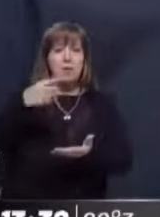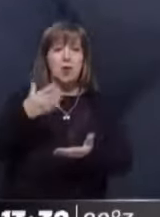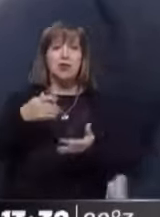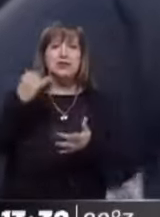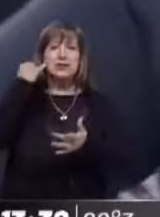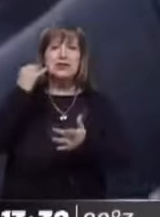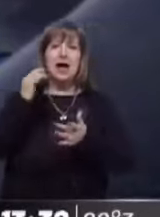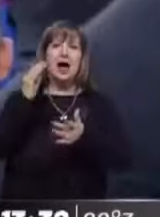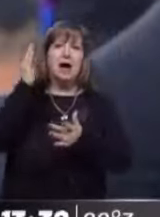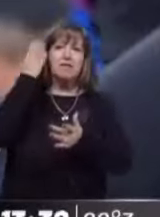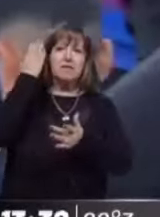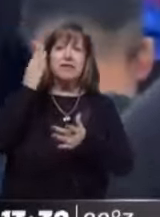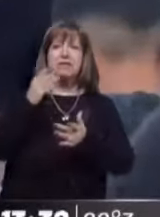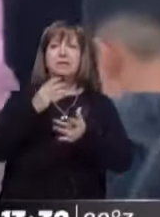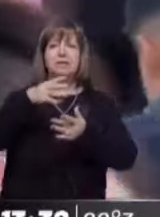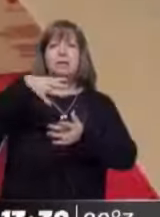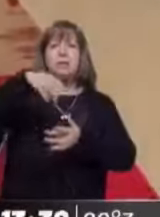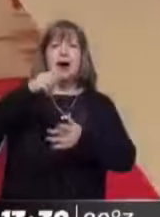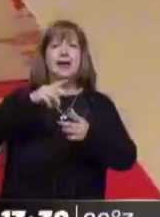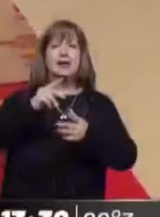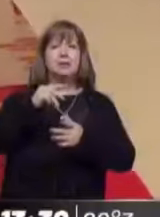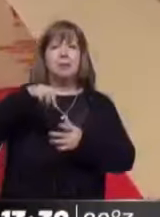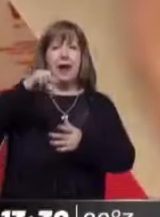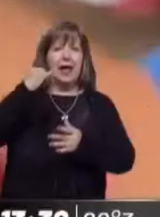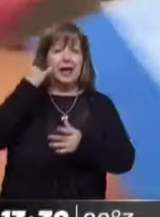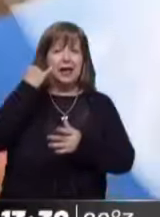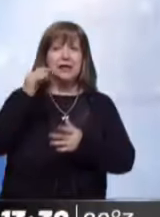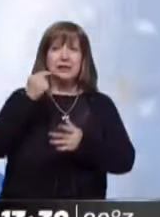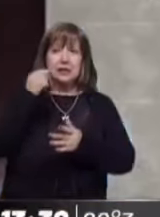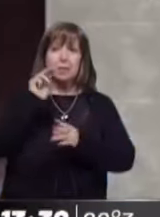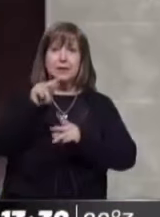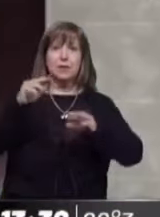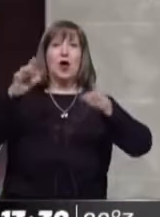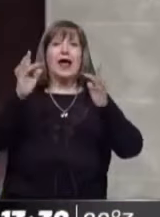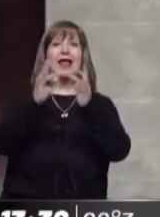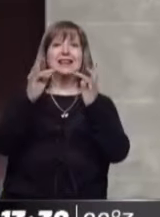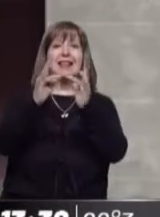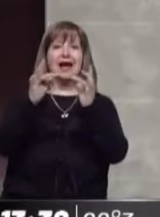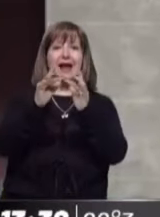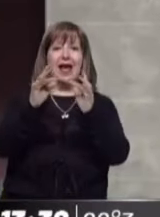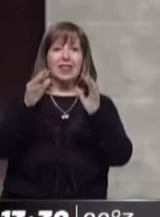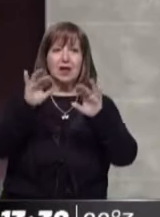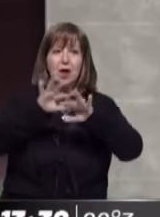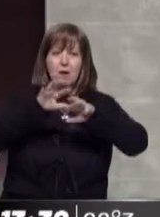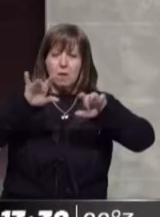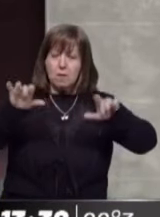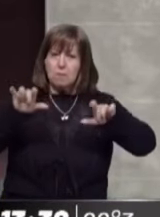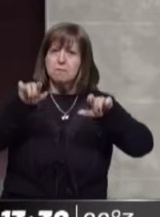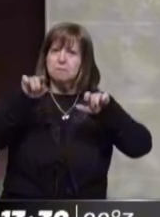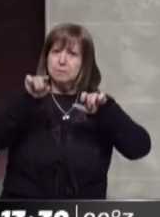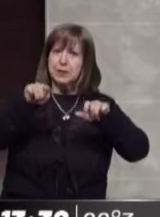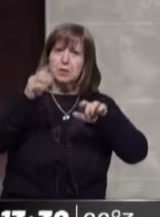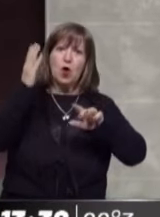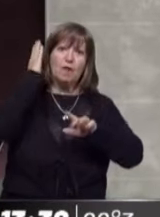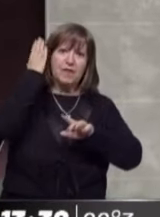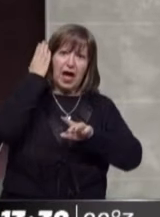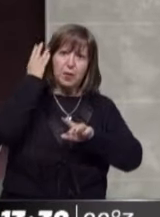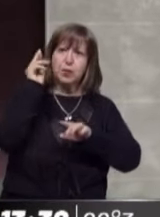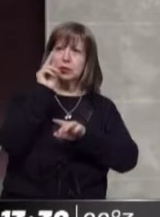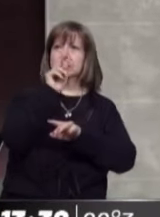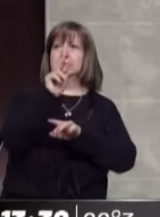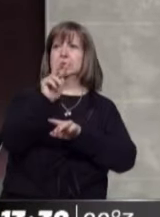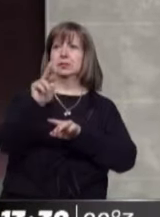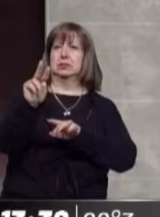desde Nación para los niños más necesitados de nuestra provincia. En la red social de compra-venta de Facebook, con